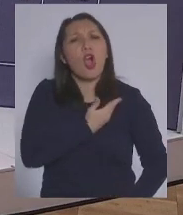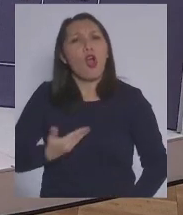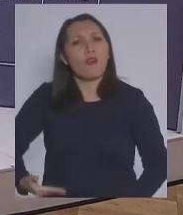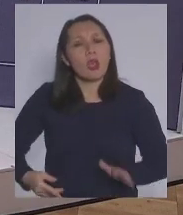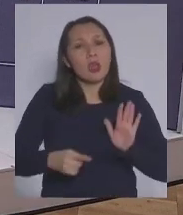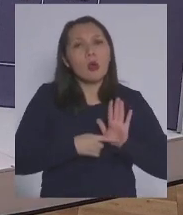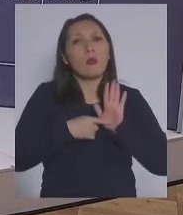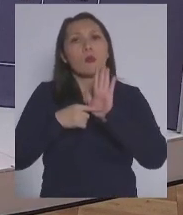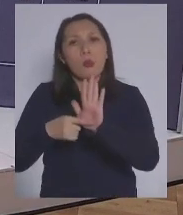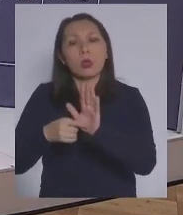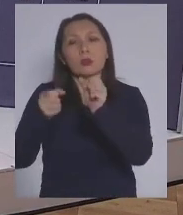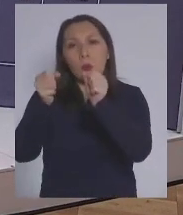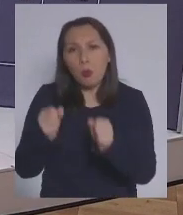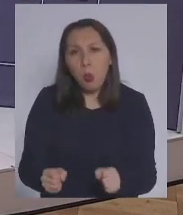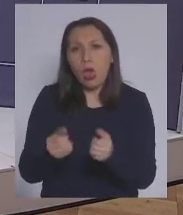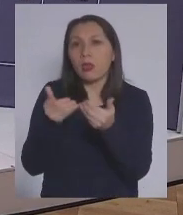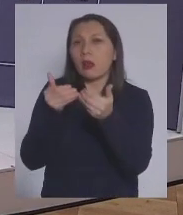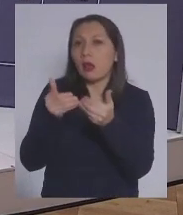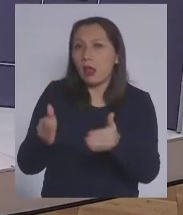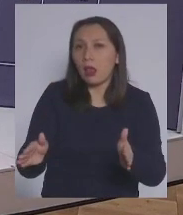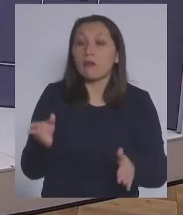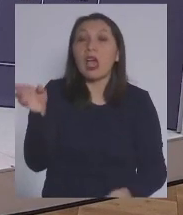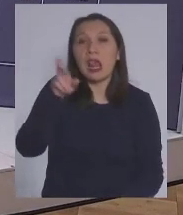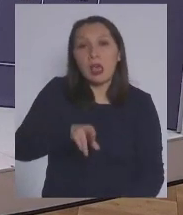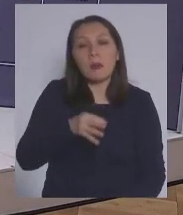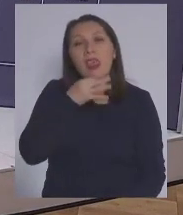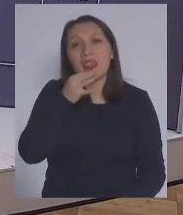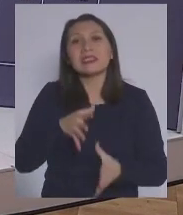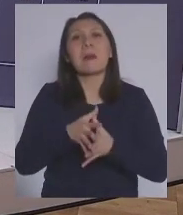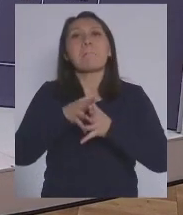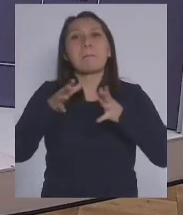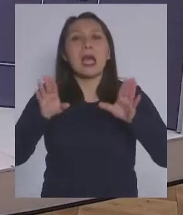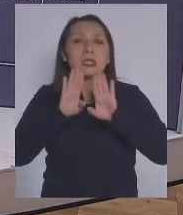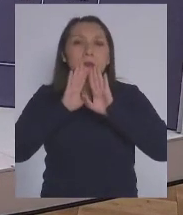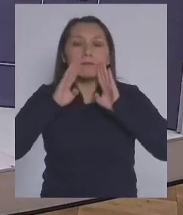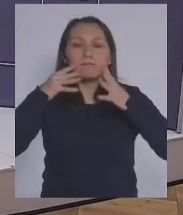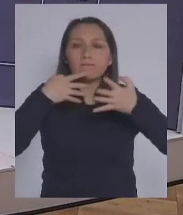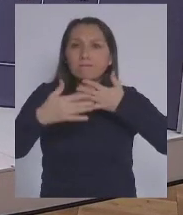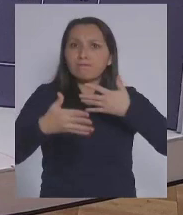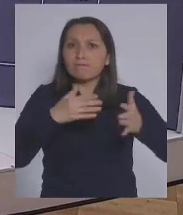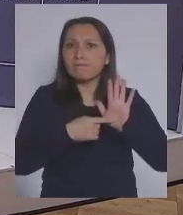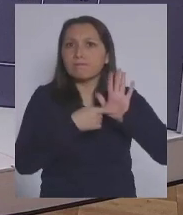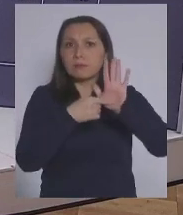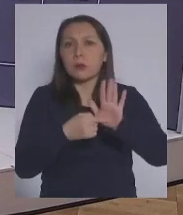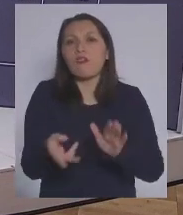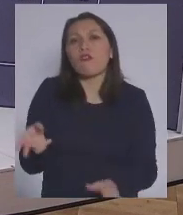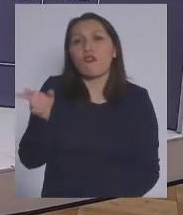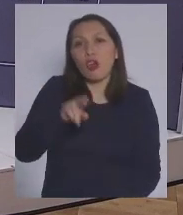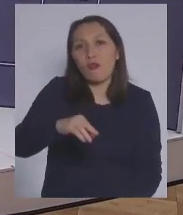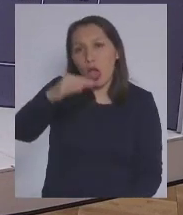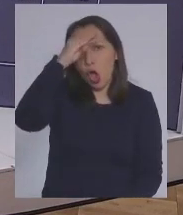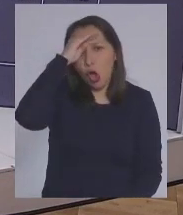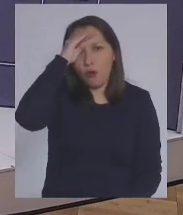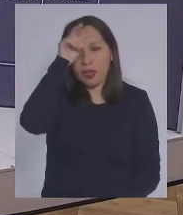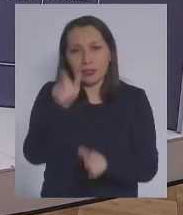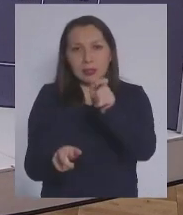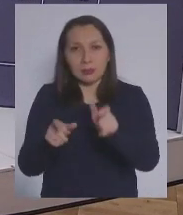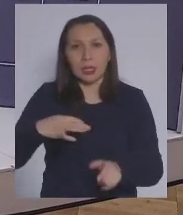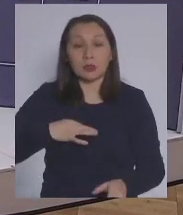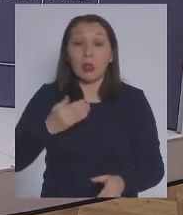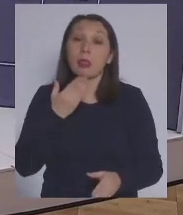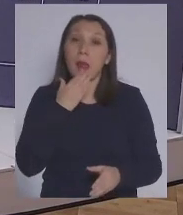estamos en condiciones de desconfiar insisten en la necesidad de aumentar la transparencia para recuperar confianza de la ciudadanía y